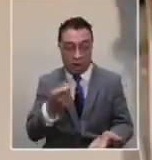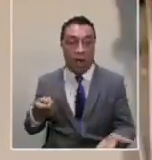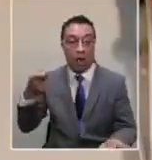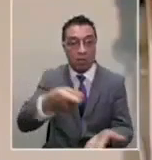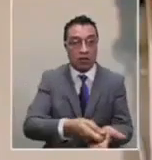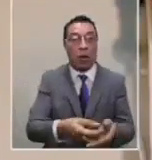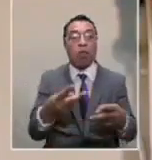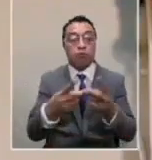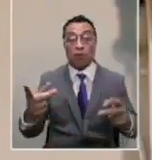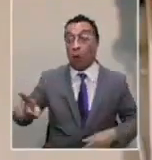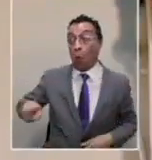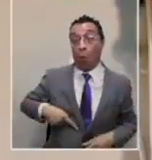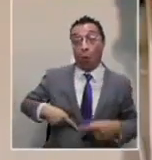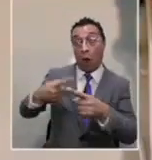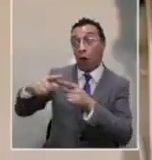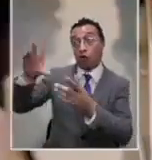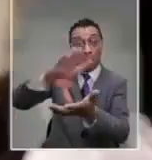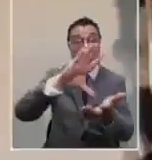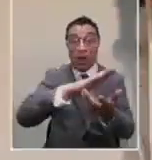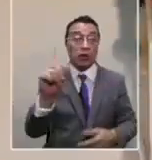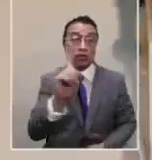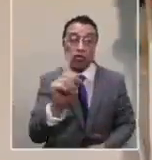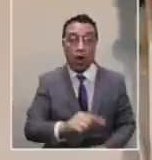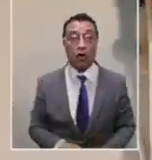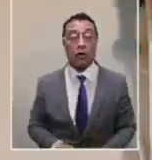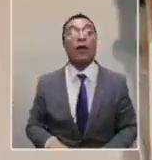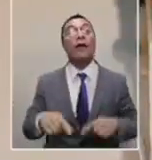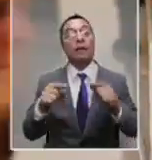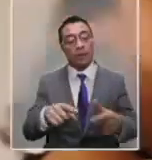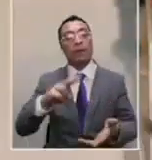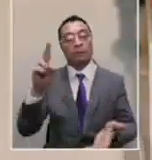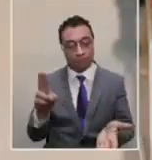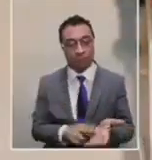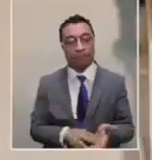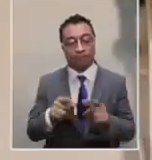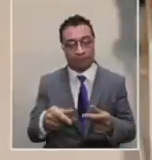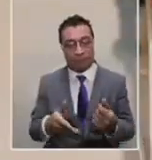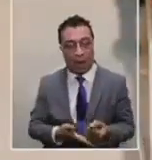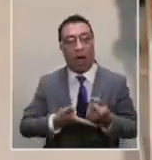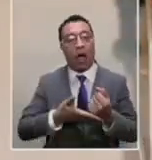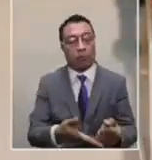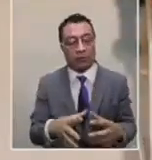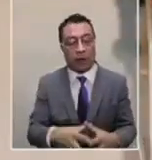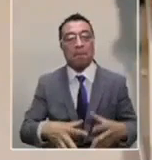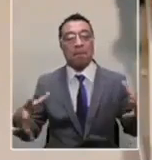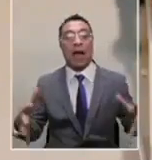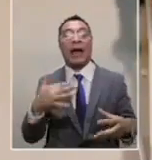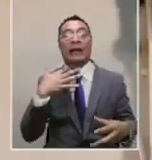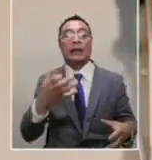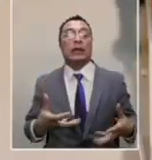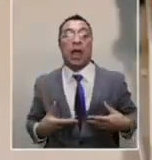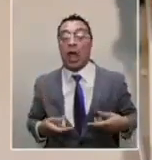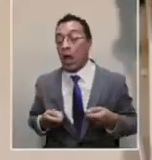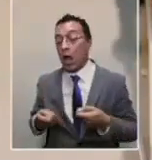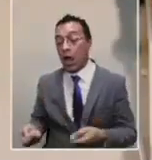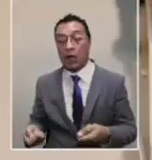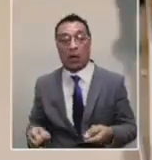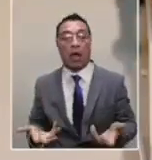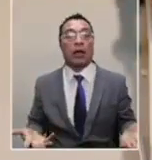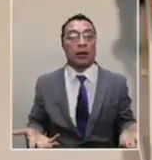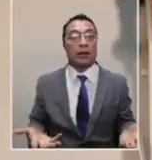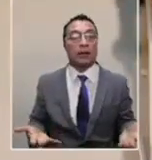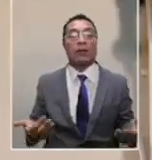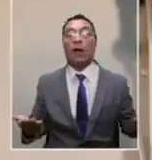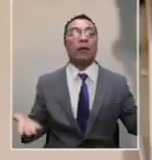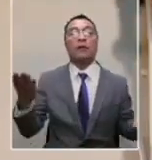inversión pública, no es por culpa de los migrantes, ¿ya? Entonces, porque efectivamente aportan más de lo que gastan del Estado,